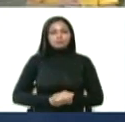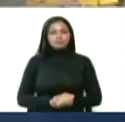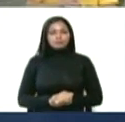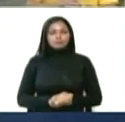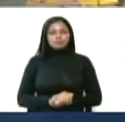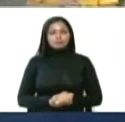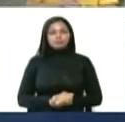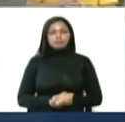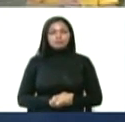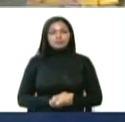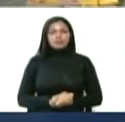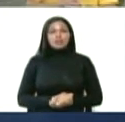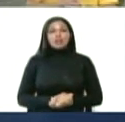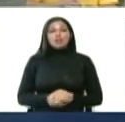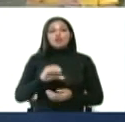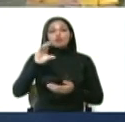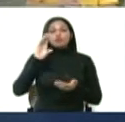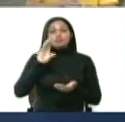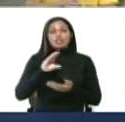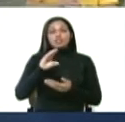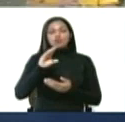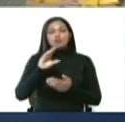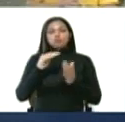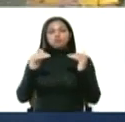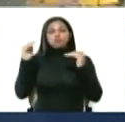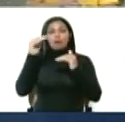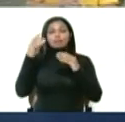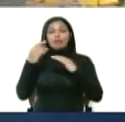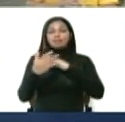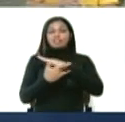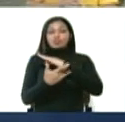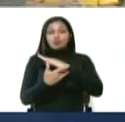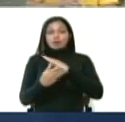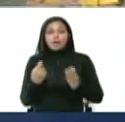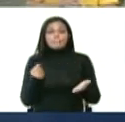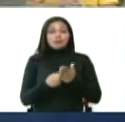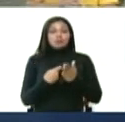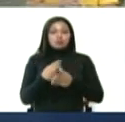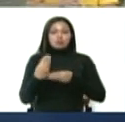los centros de alta tecnología. Esto es una gran inversión que se hizo,